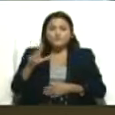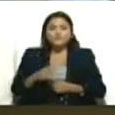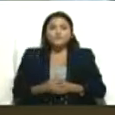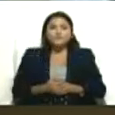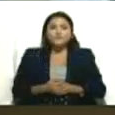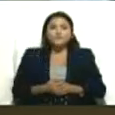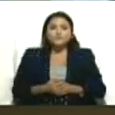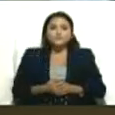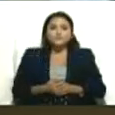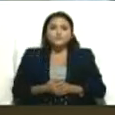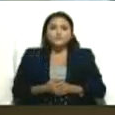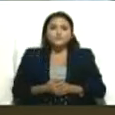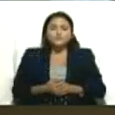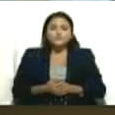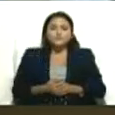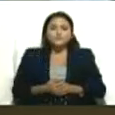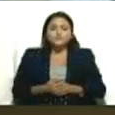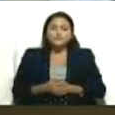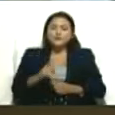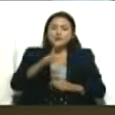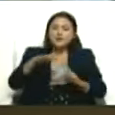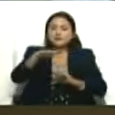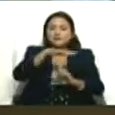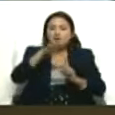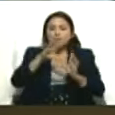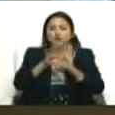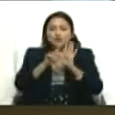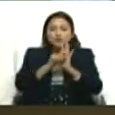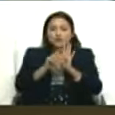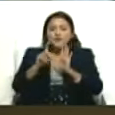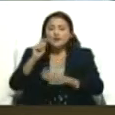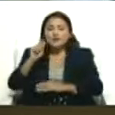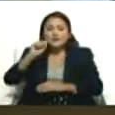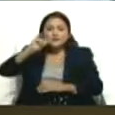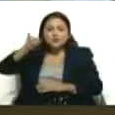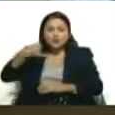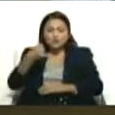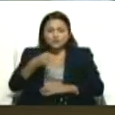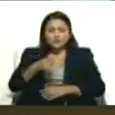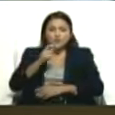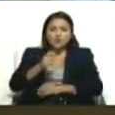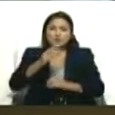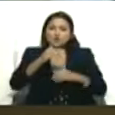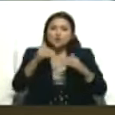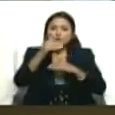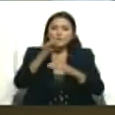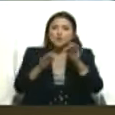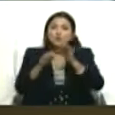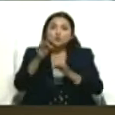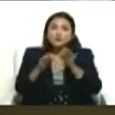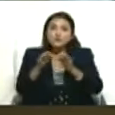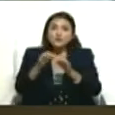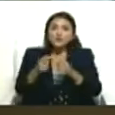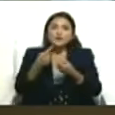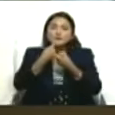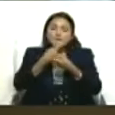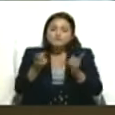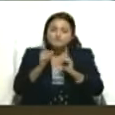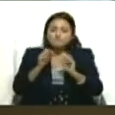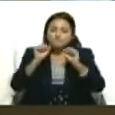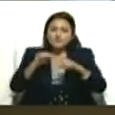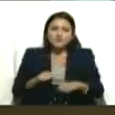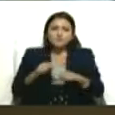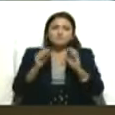2023 emanada de la Sala Constitucional del Tribunal Supremo de Justicia, en la que se declaró